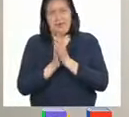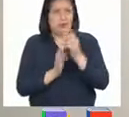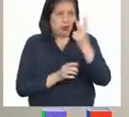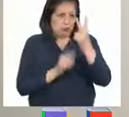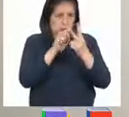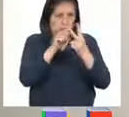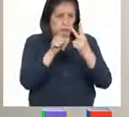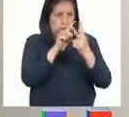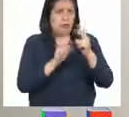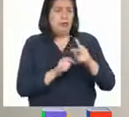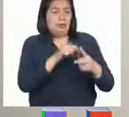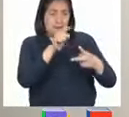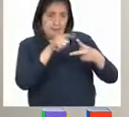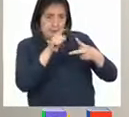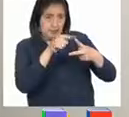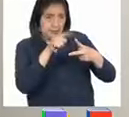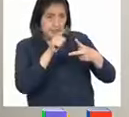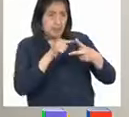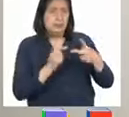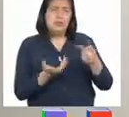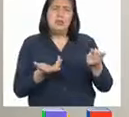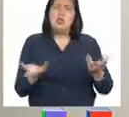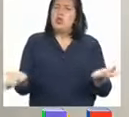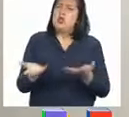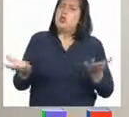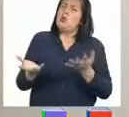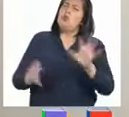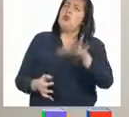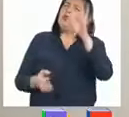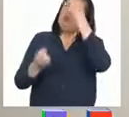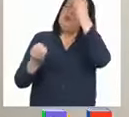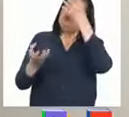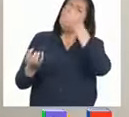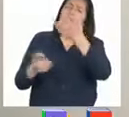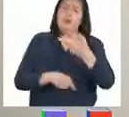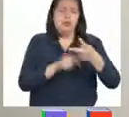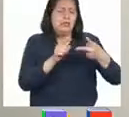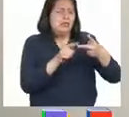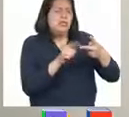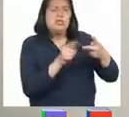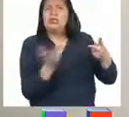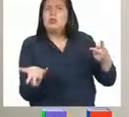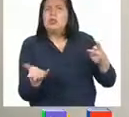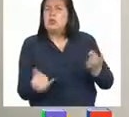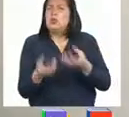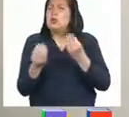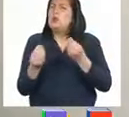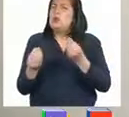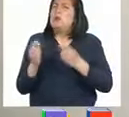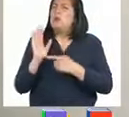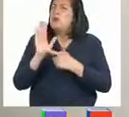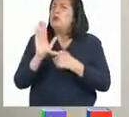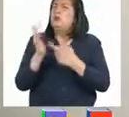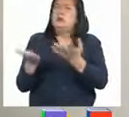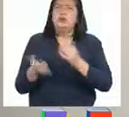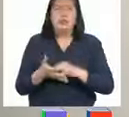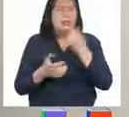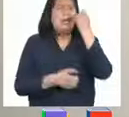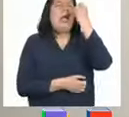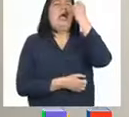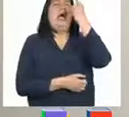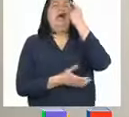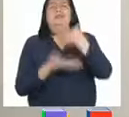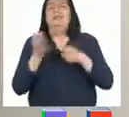2 cosas. La primera, ¿dónde puedo encontrar esta información? Y la segunda, ¿cómo puedo presentar y